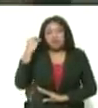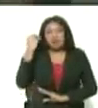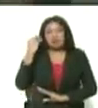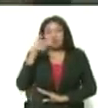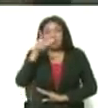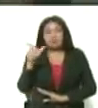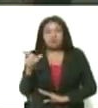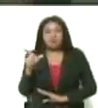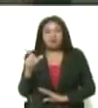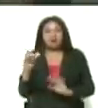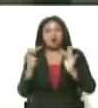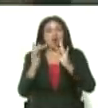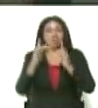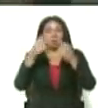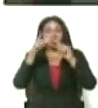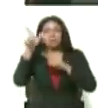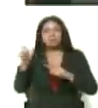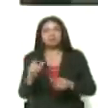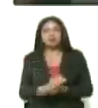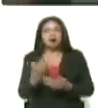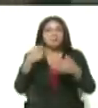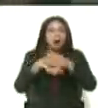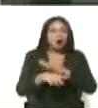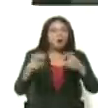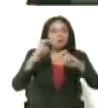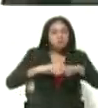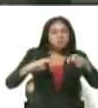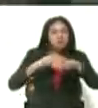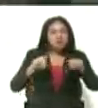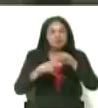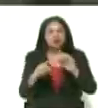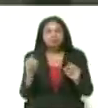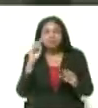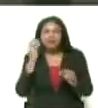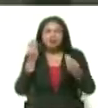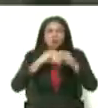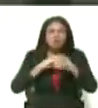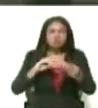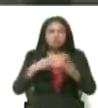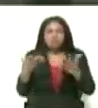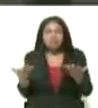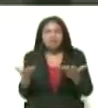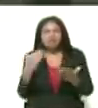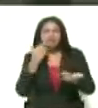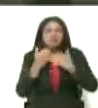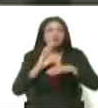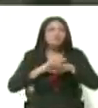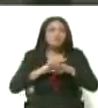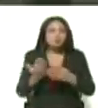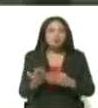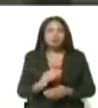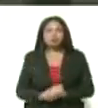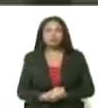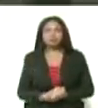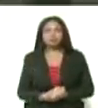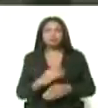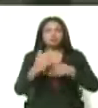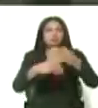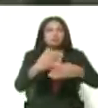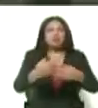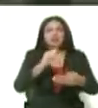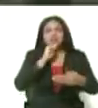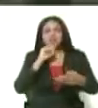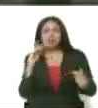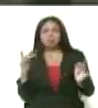caso local y que está bajo investigación para determinar también su posible cadena de